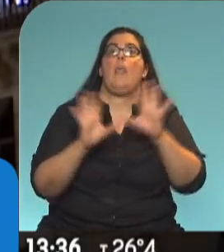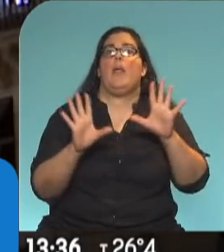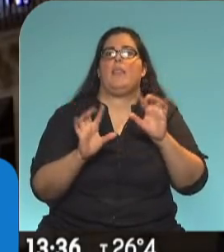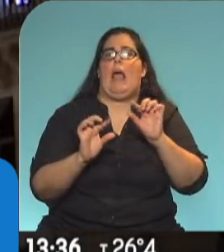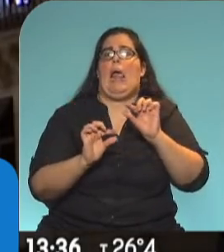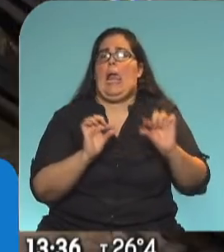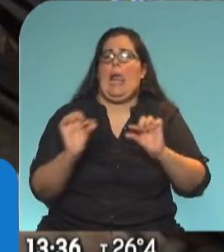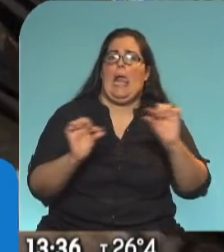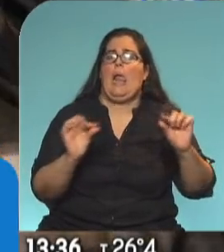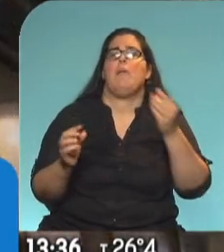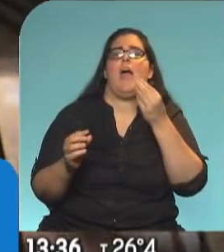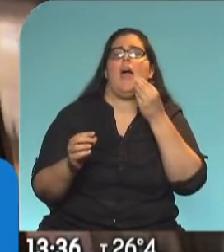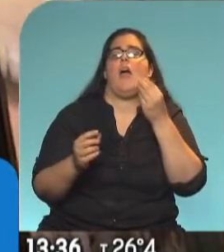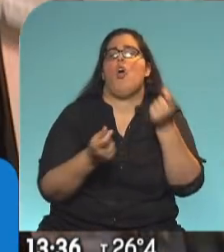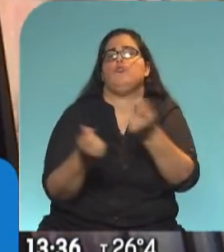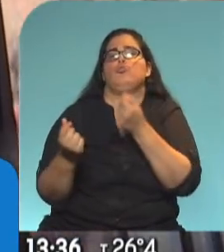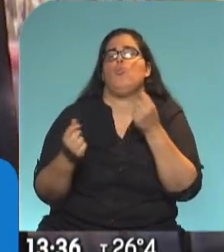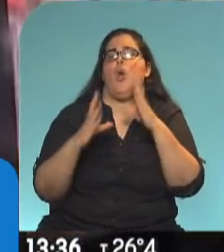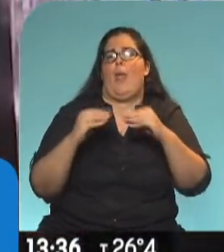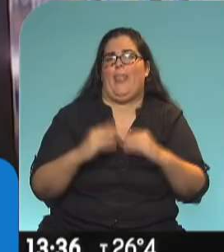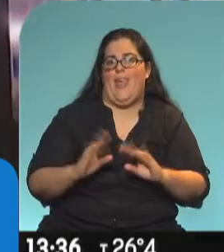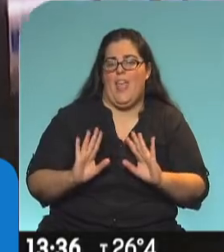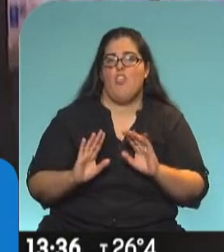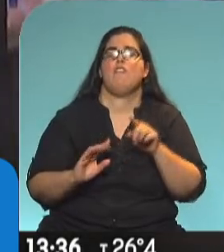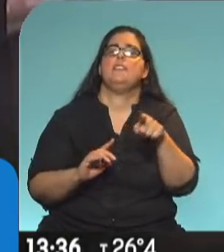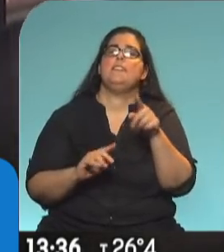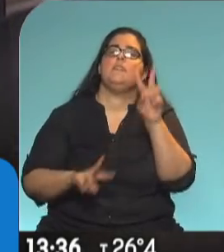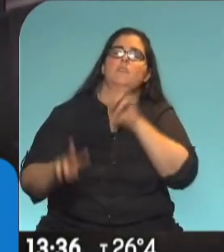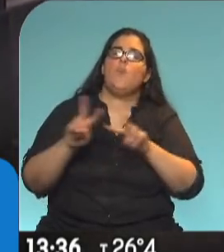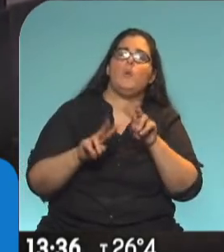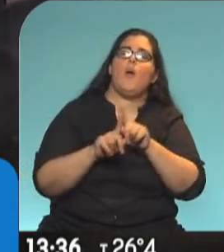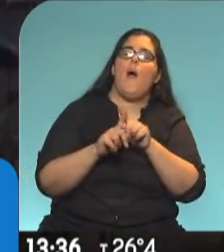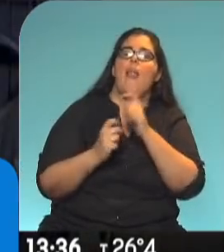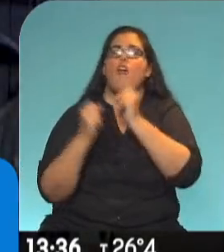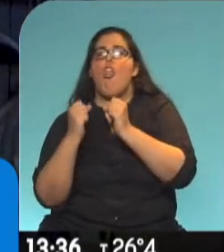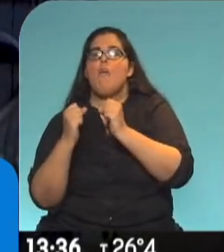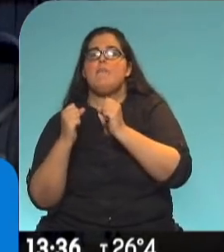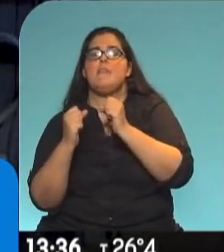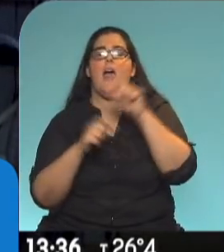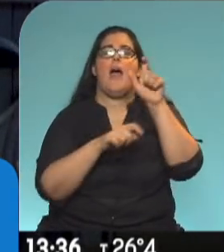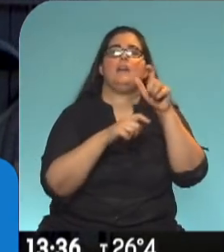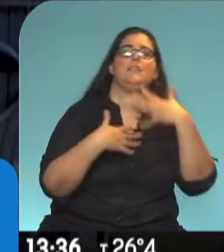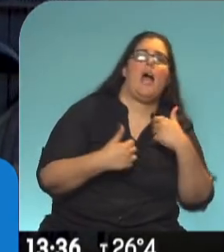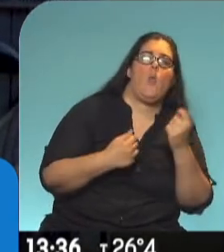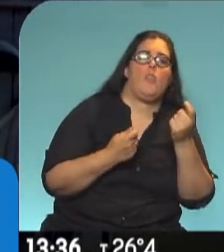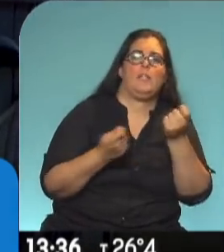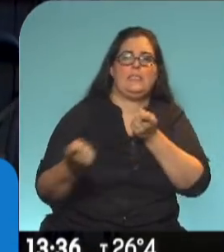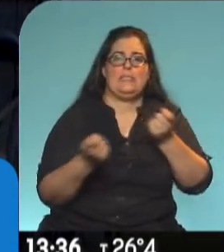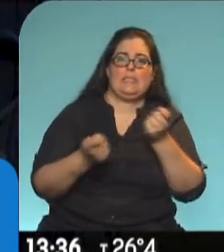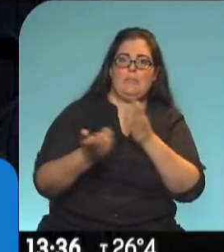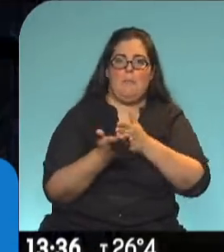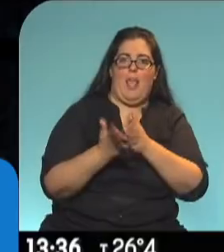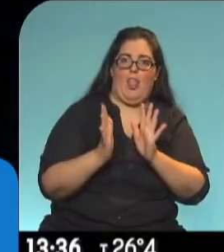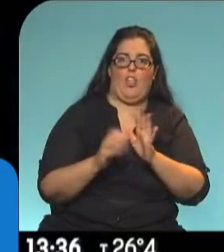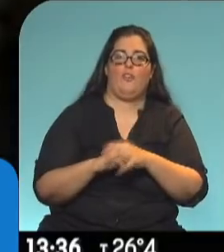navideño. El gobierno galo intentó un camino intermedio entre las consideraciones económicas y las necesidades de la salud pública.